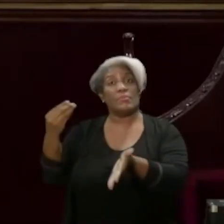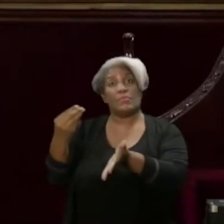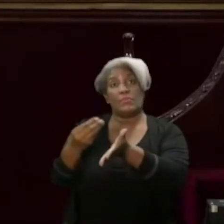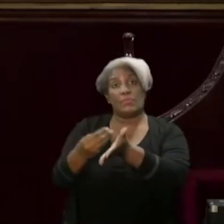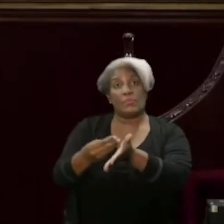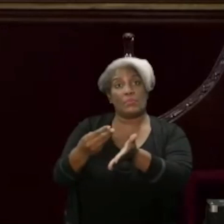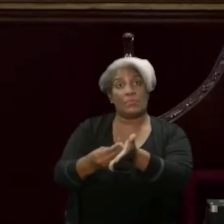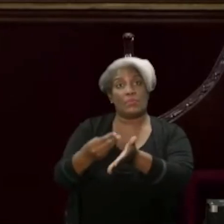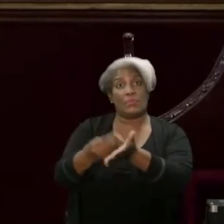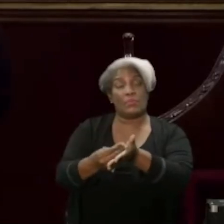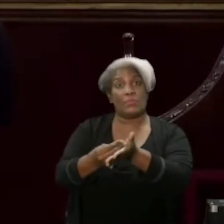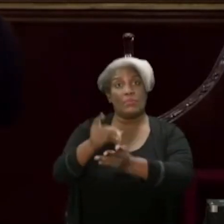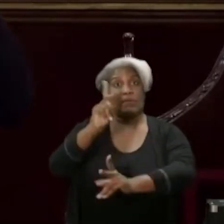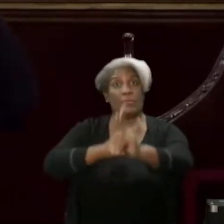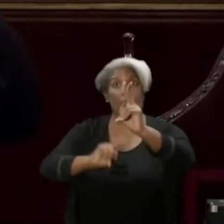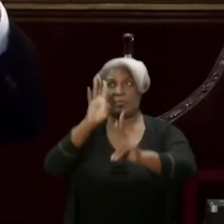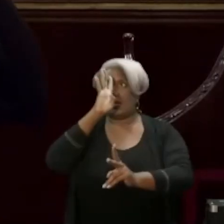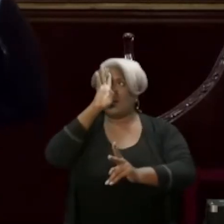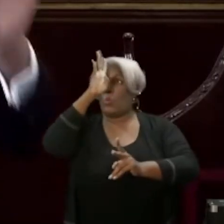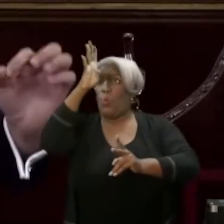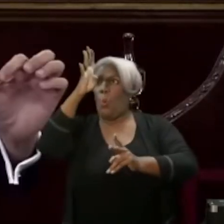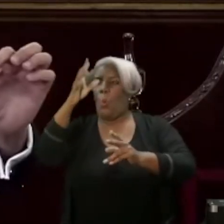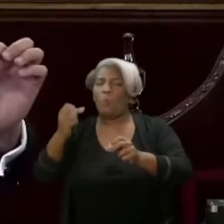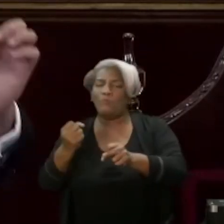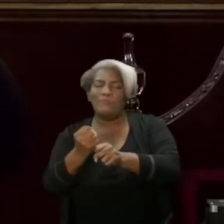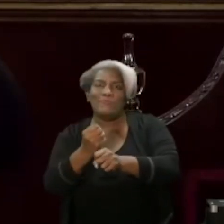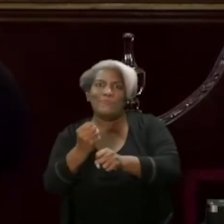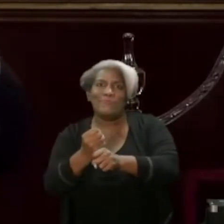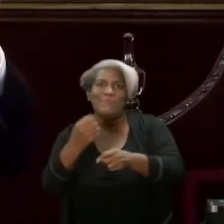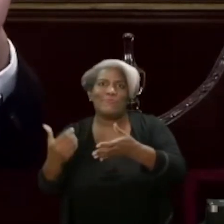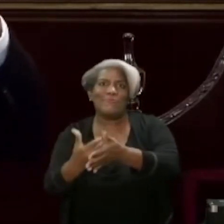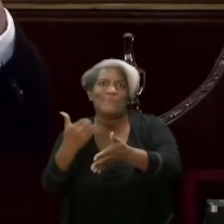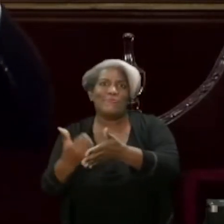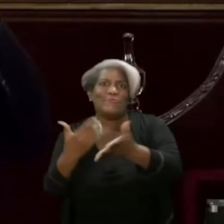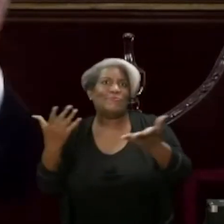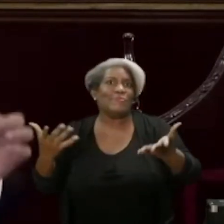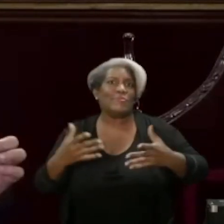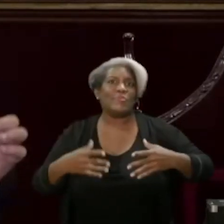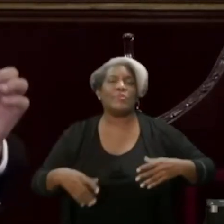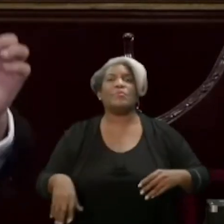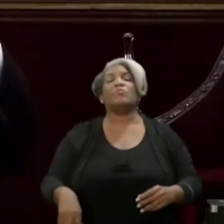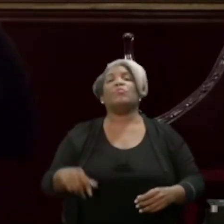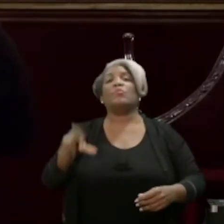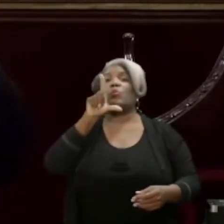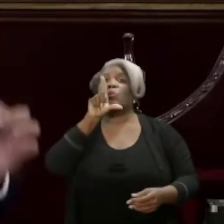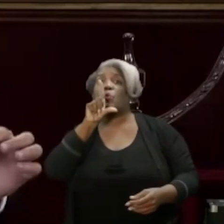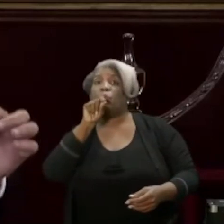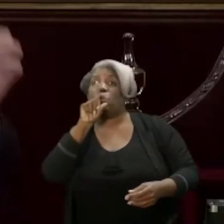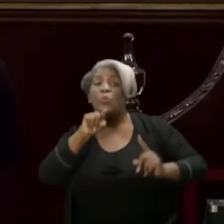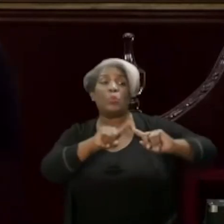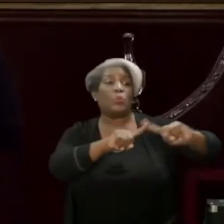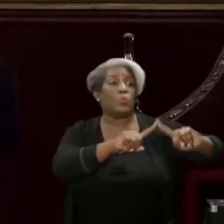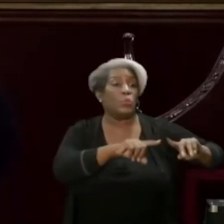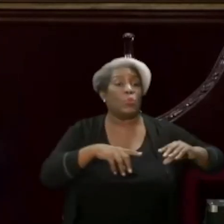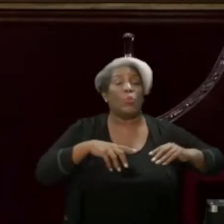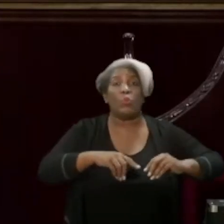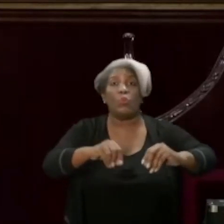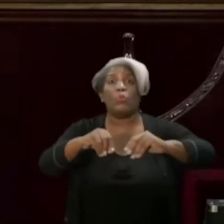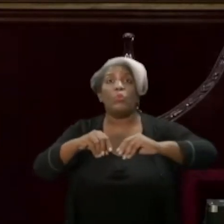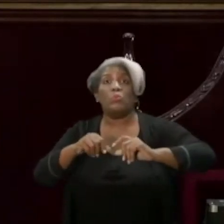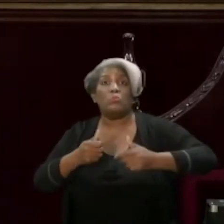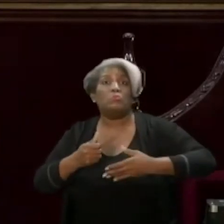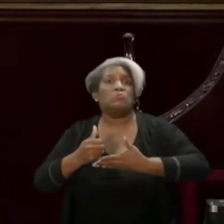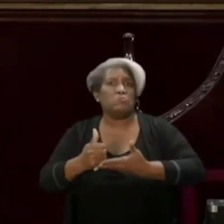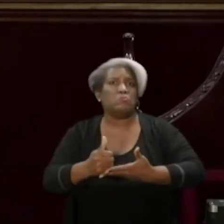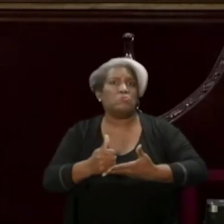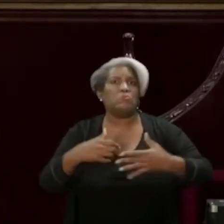financieros a los emprendedores locales para crear y ampliar granjas para la crianza avícola, la acuicultura y la producción